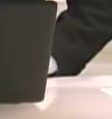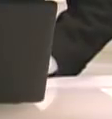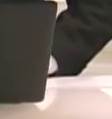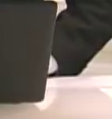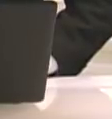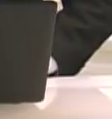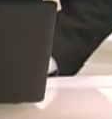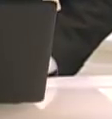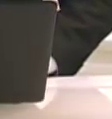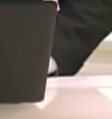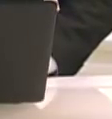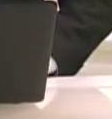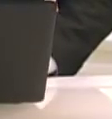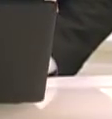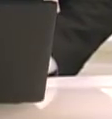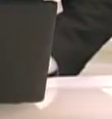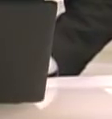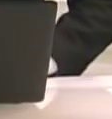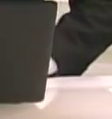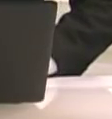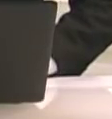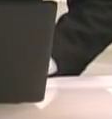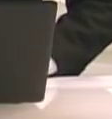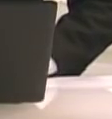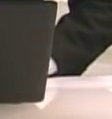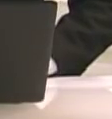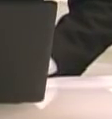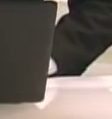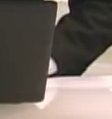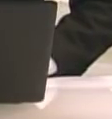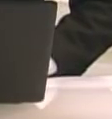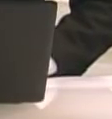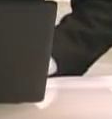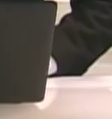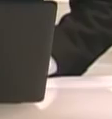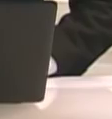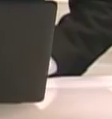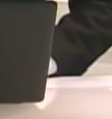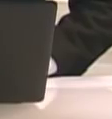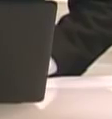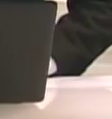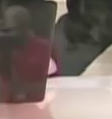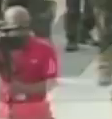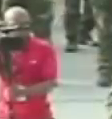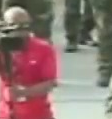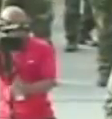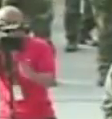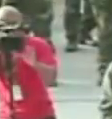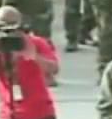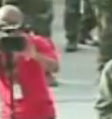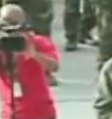Y hasta ahora nos vamos al estado Aragua, donde se genera información de último minuto. Adelante.